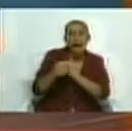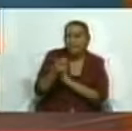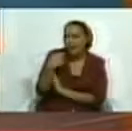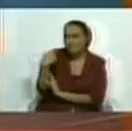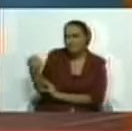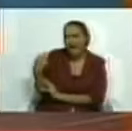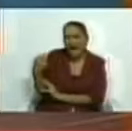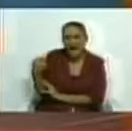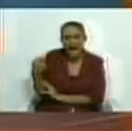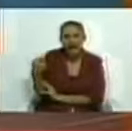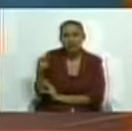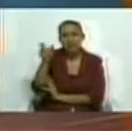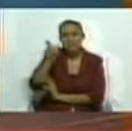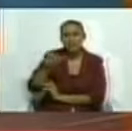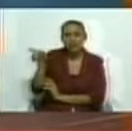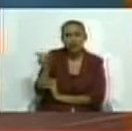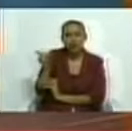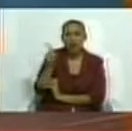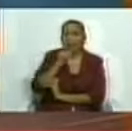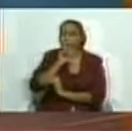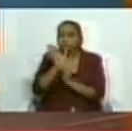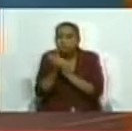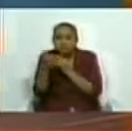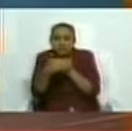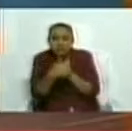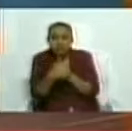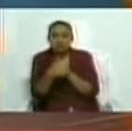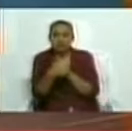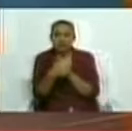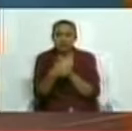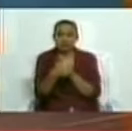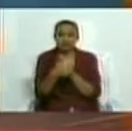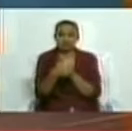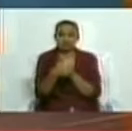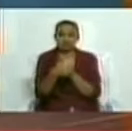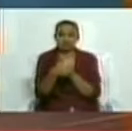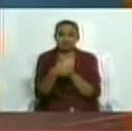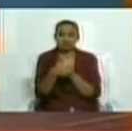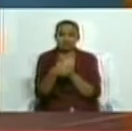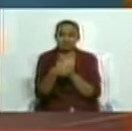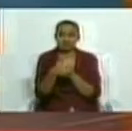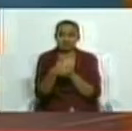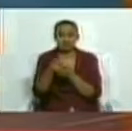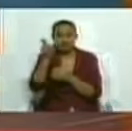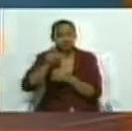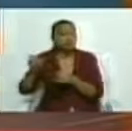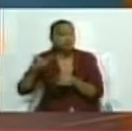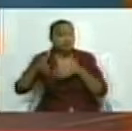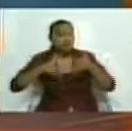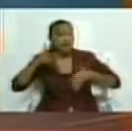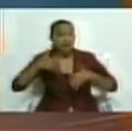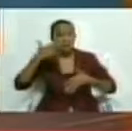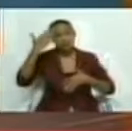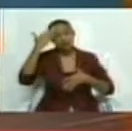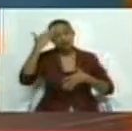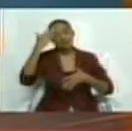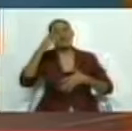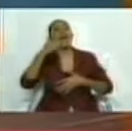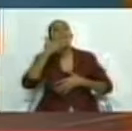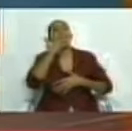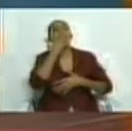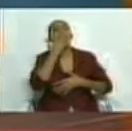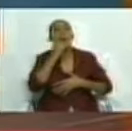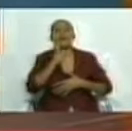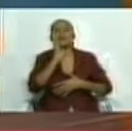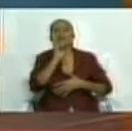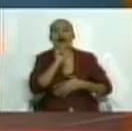dan cuenta los delincuentes saben que no hay cooperación y se van muchas veces